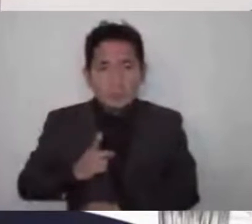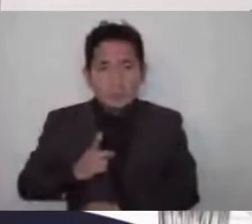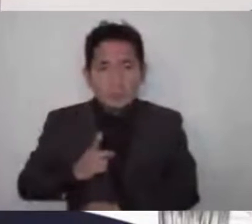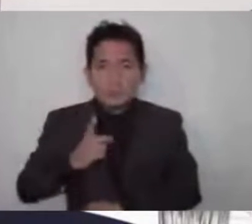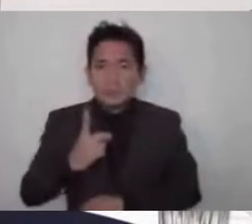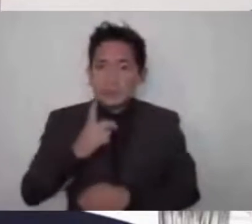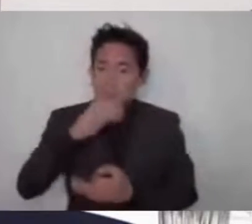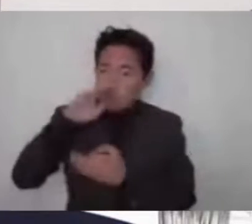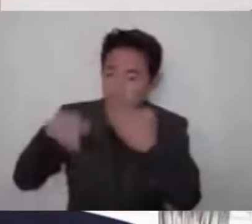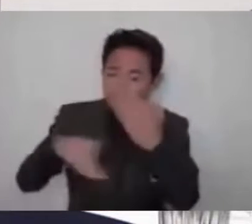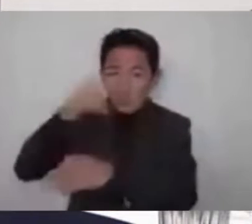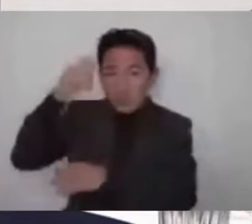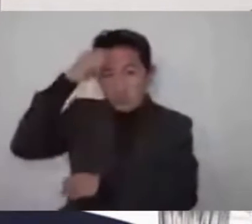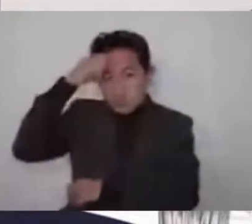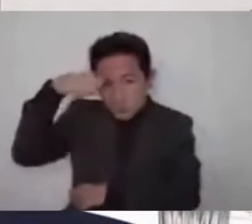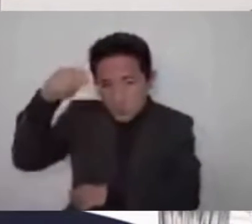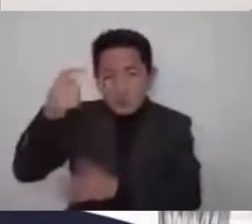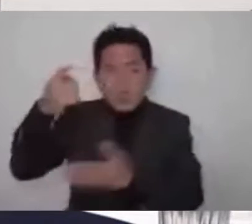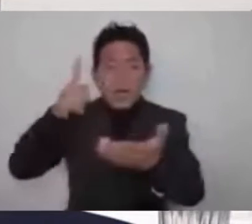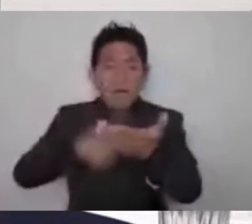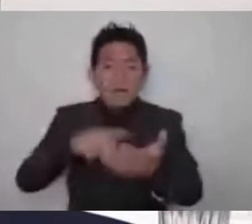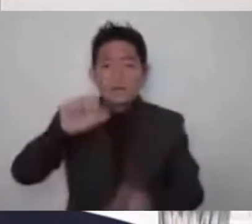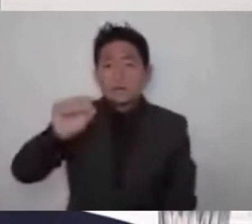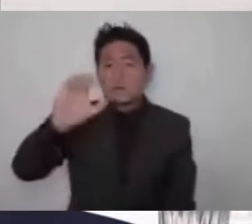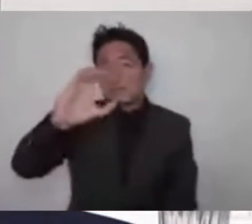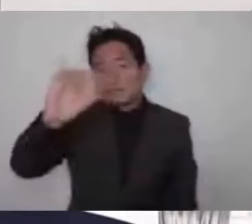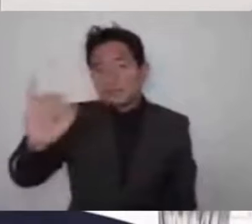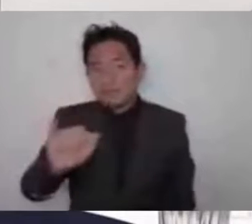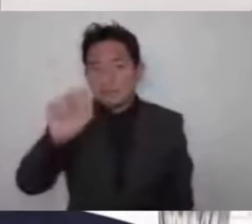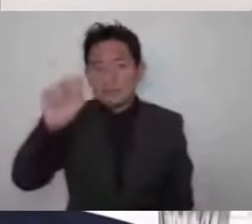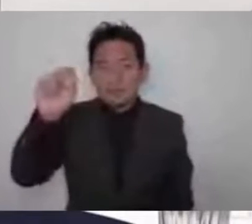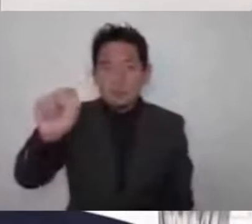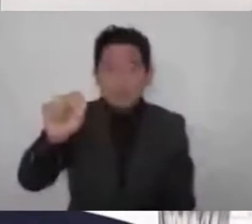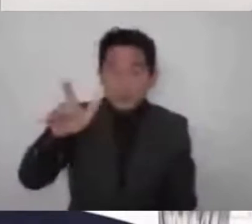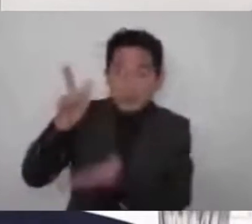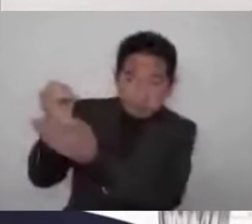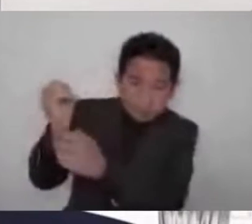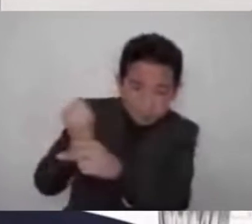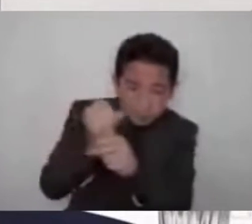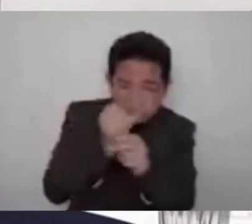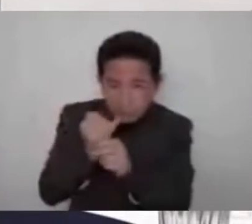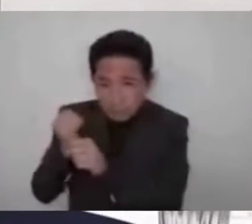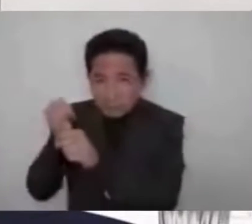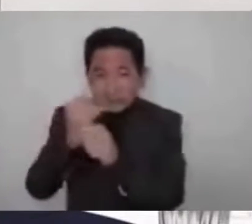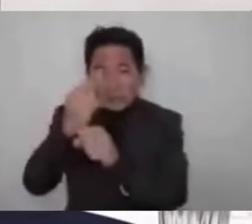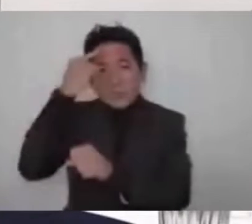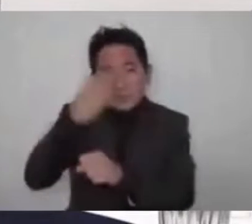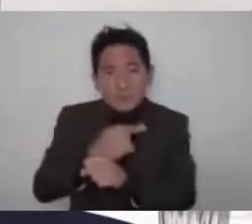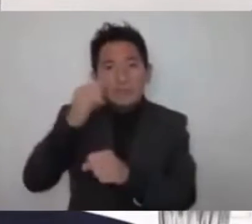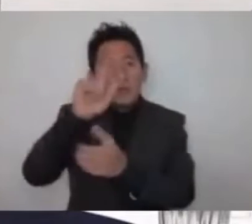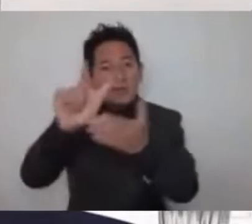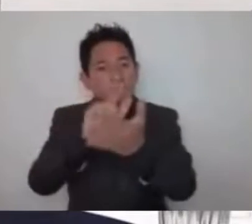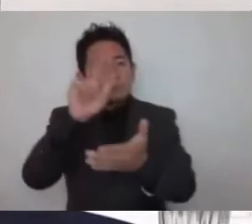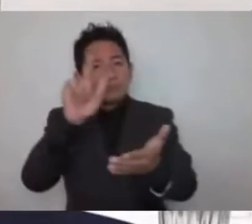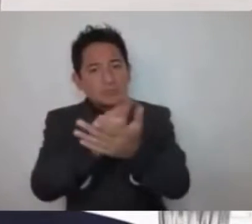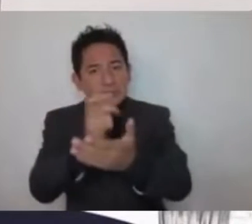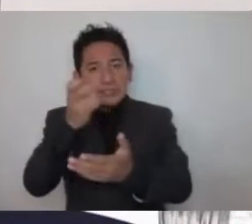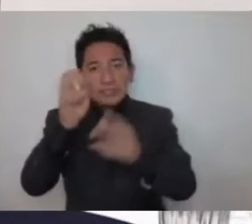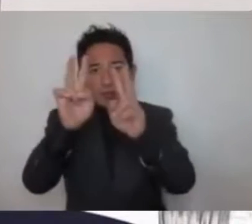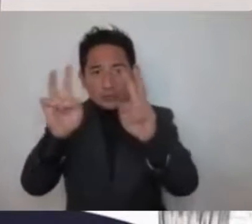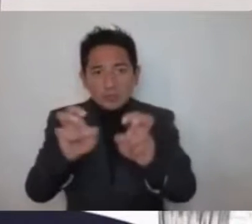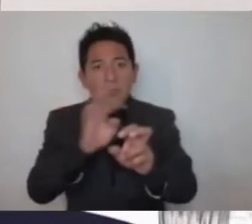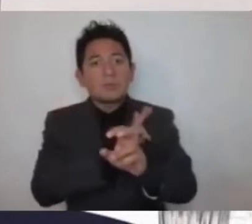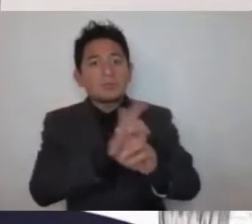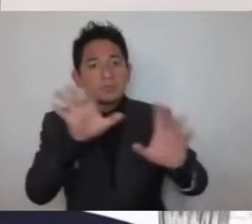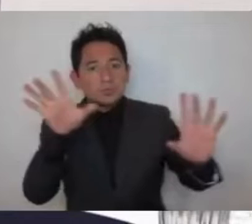al final Ahora me voy a referir al tema Por qué es importante hablar de la legalidad